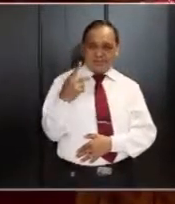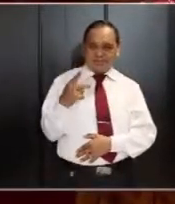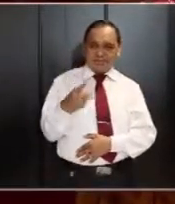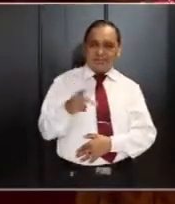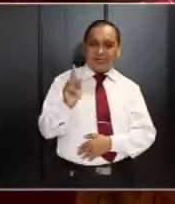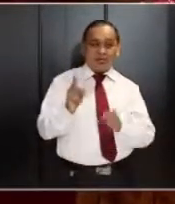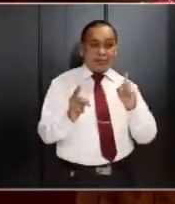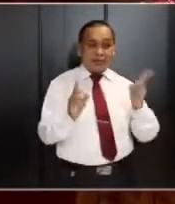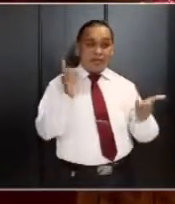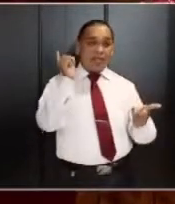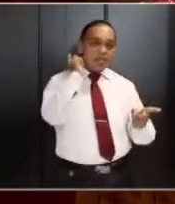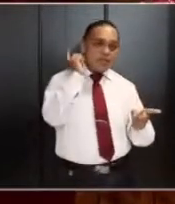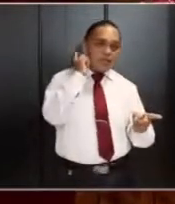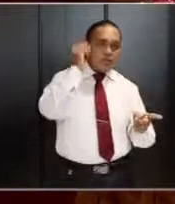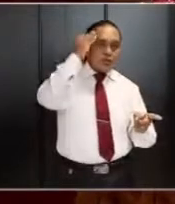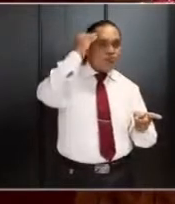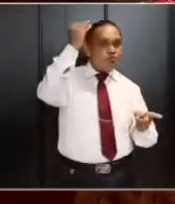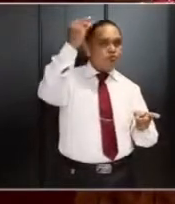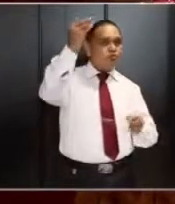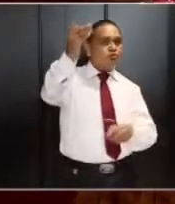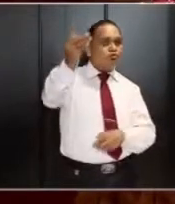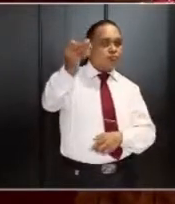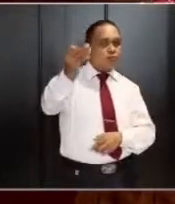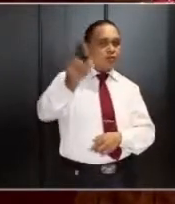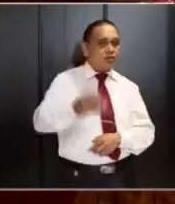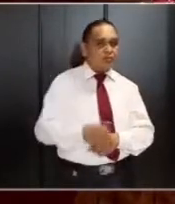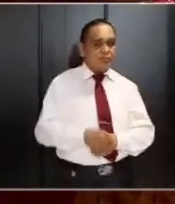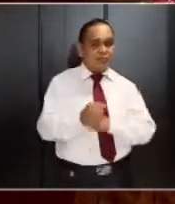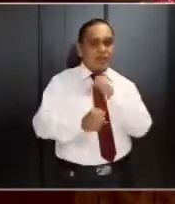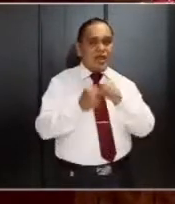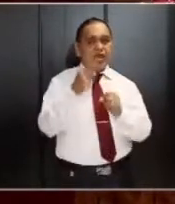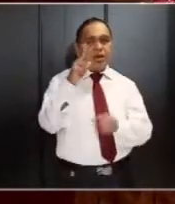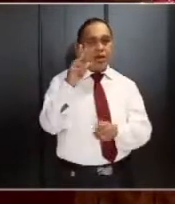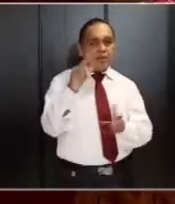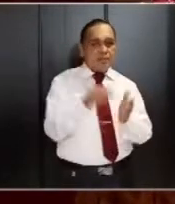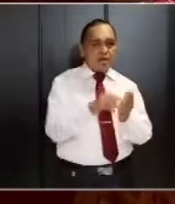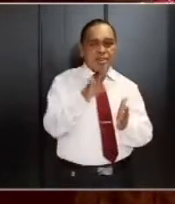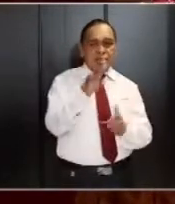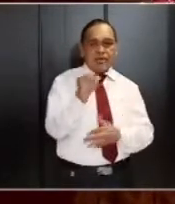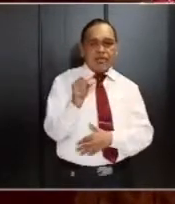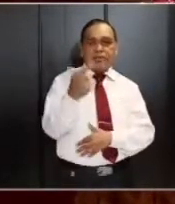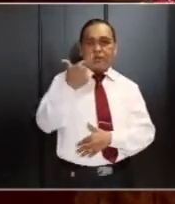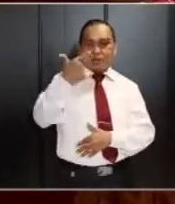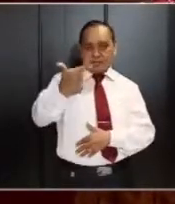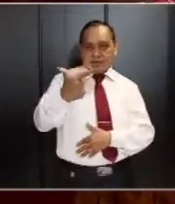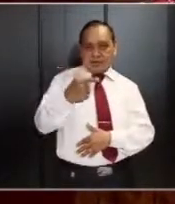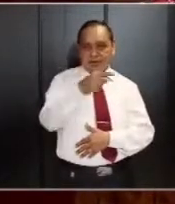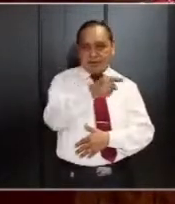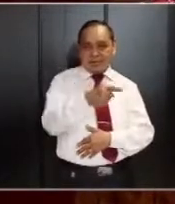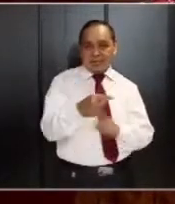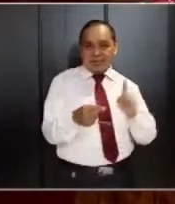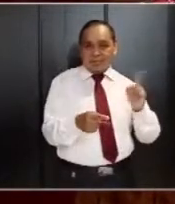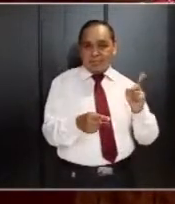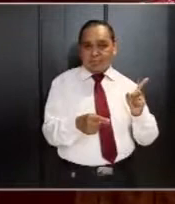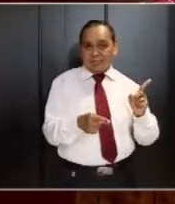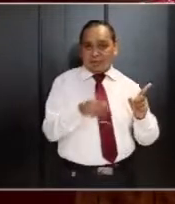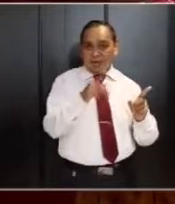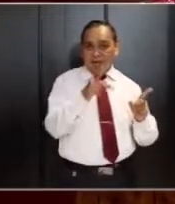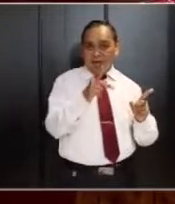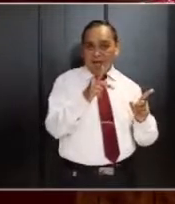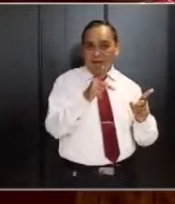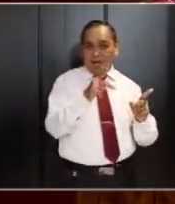a diputado en esos tiempos tan difíciles en el 97, de los pocos que llegaron que no eran pluris,